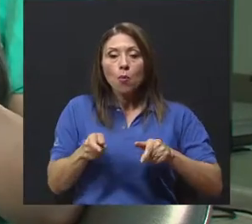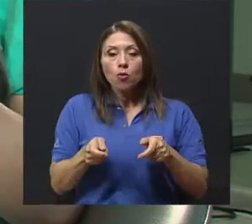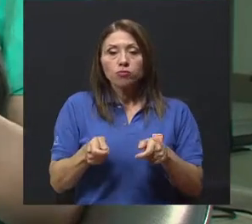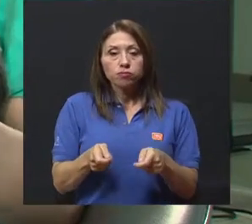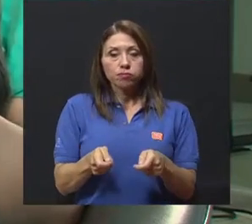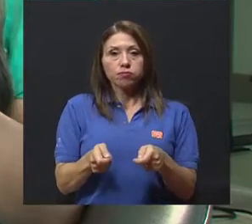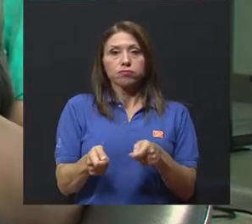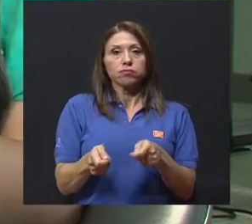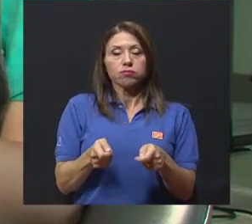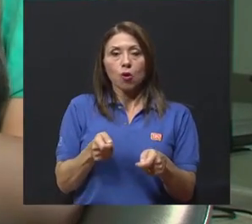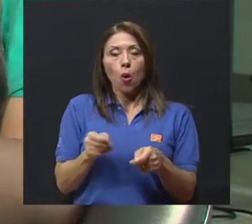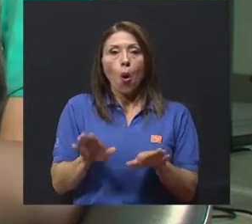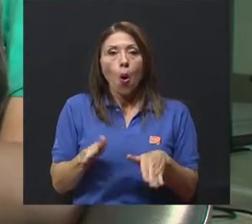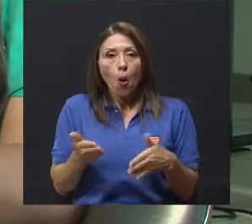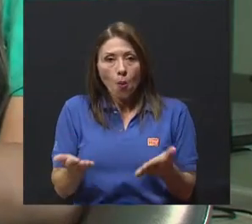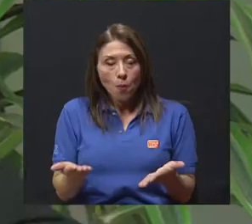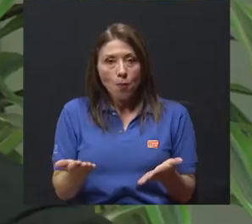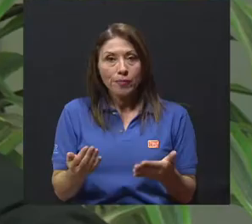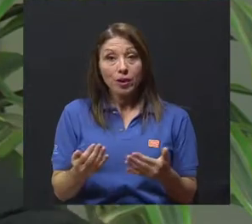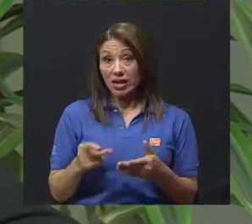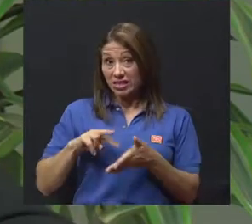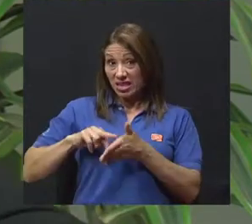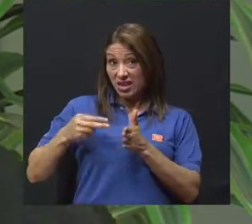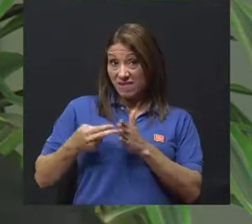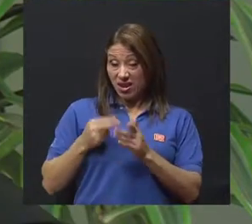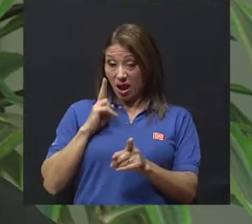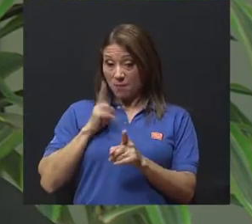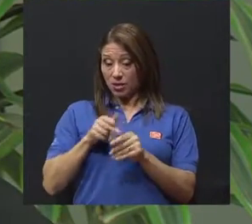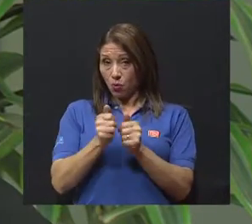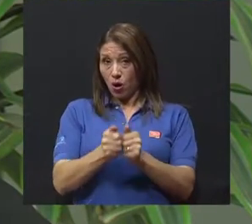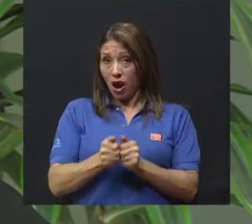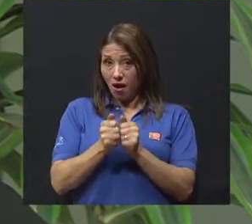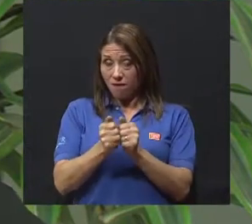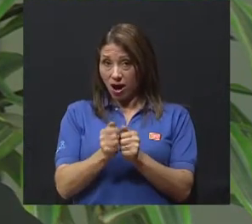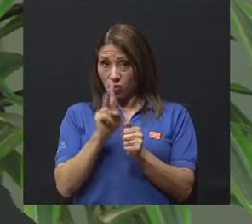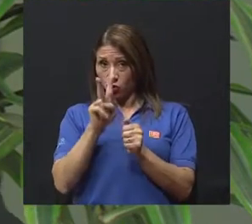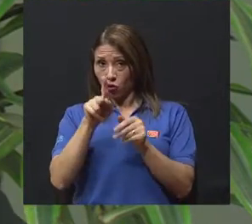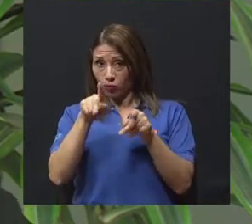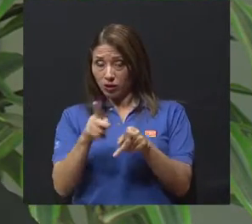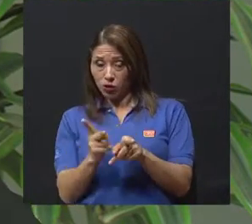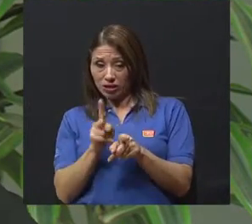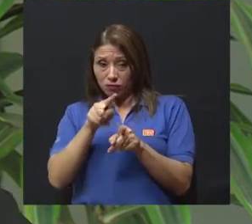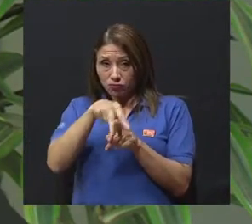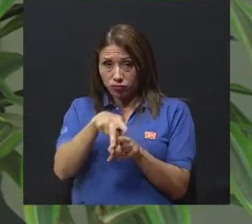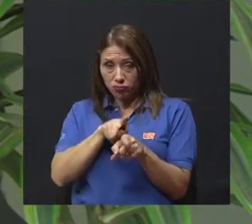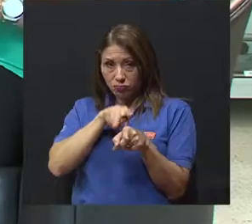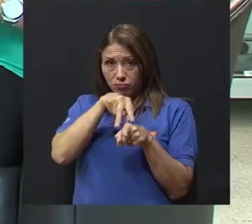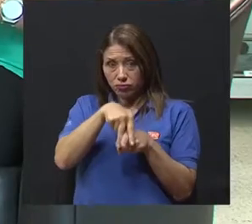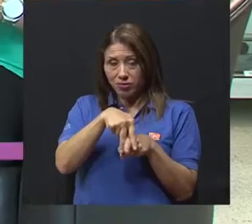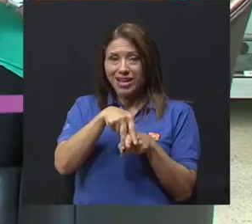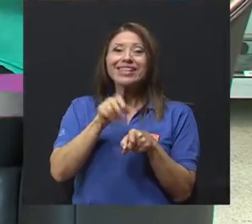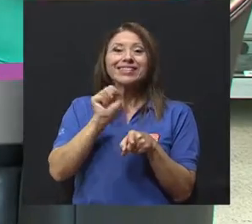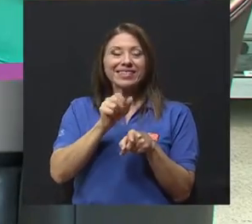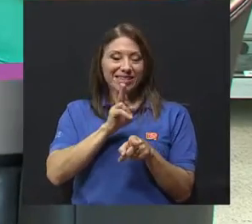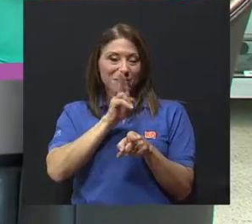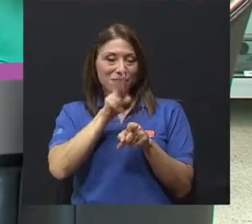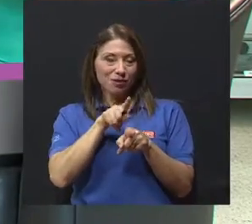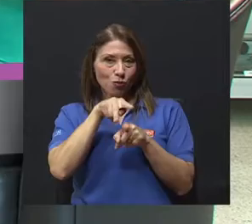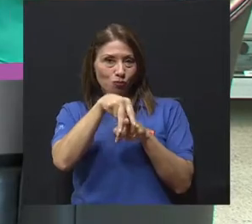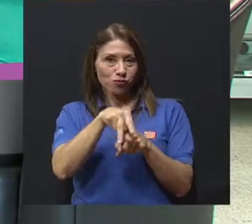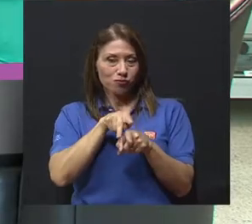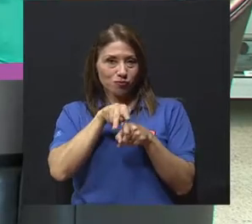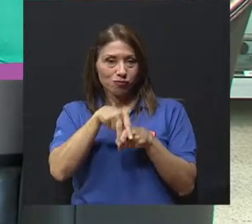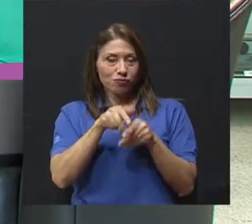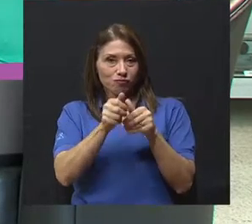sostenerse a trabajar el equilibrio o sea va acompañando el mismo caballo no eso no trabaja entonces es una